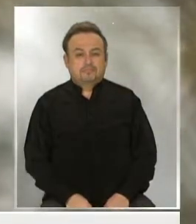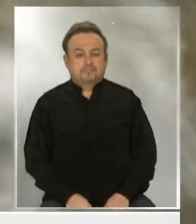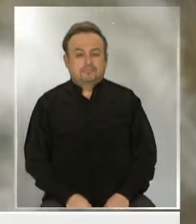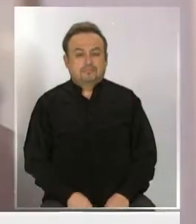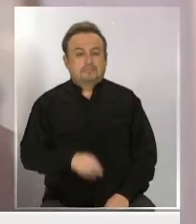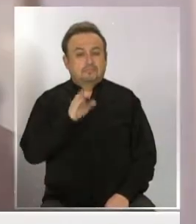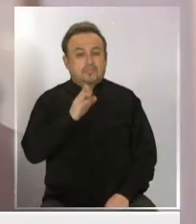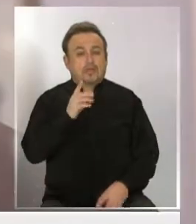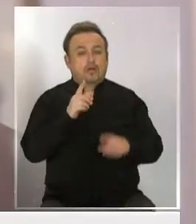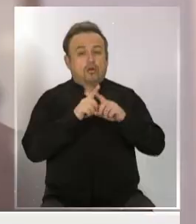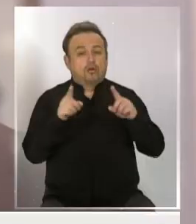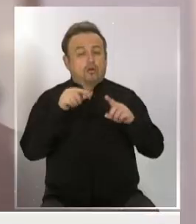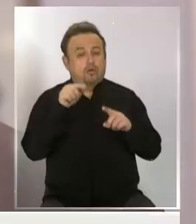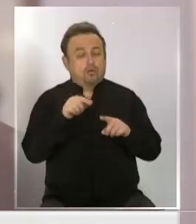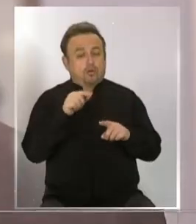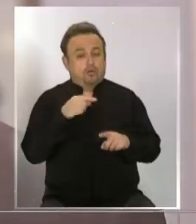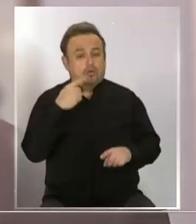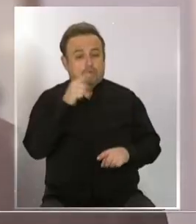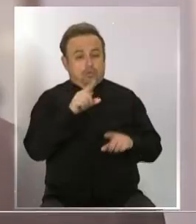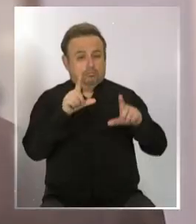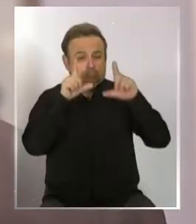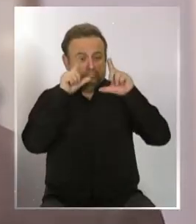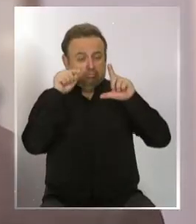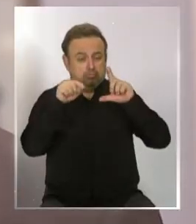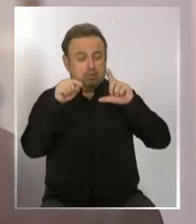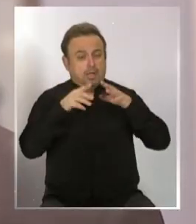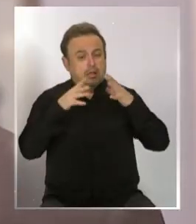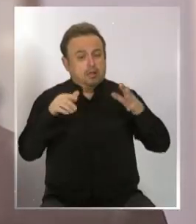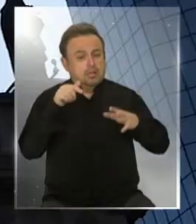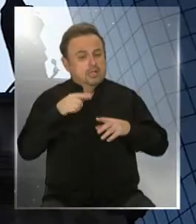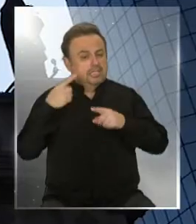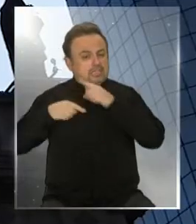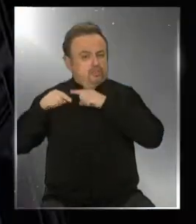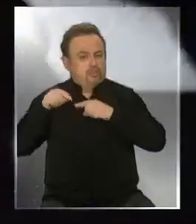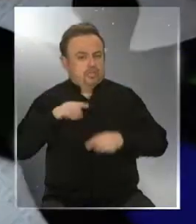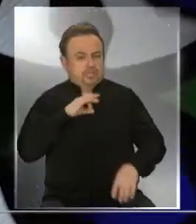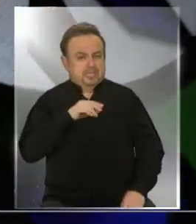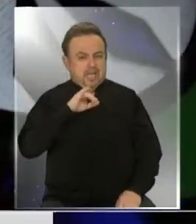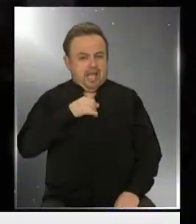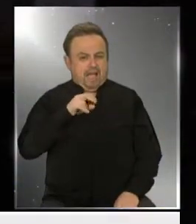De alguna u otra forma, la imagen de Javiera Carrera está súper presente en la historia de Chile.